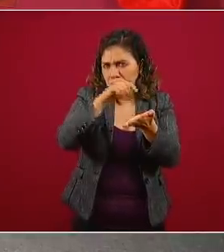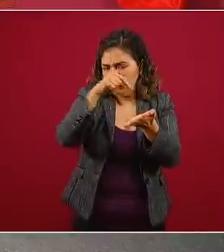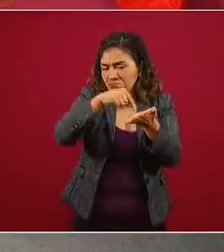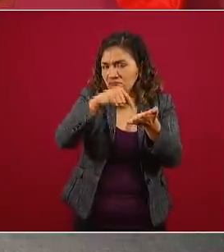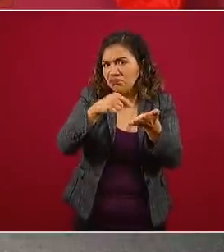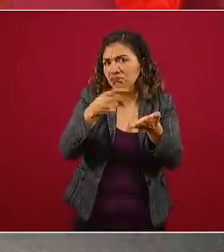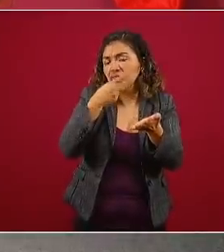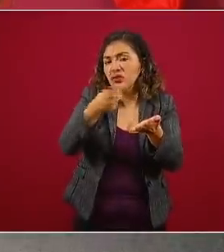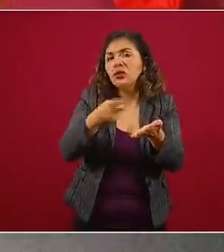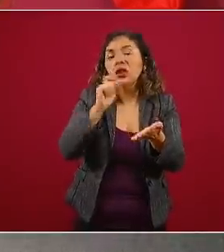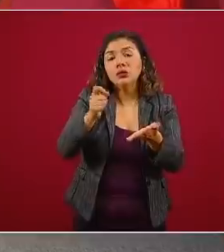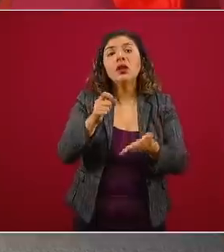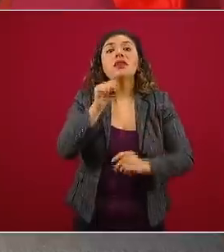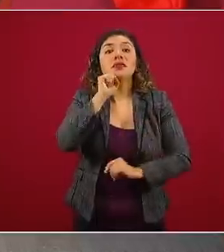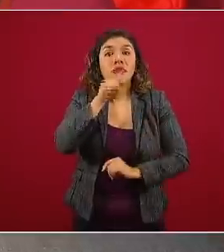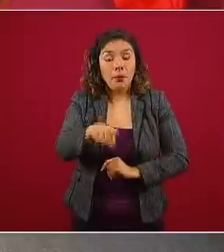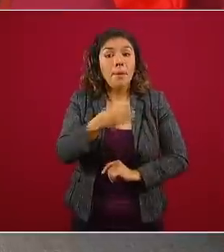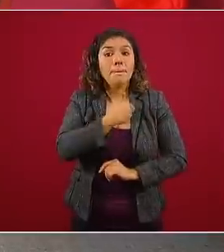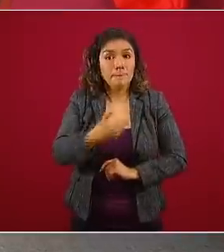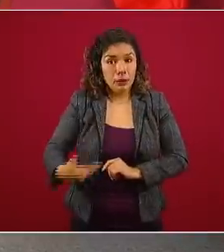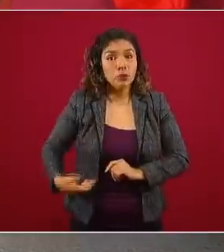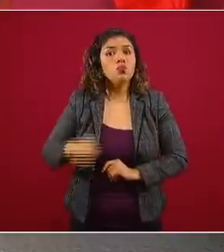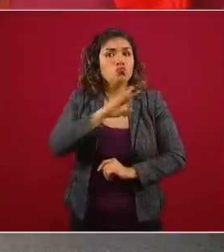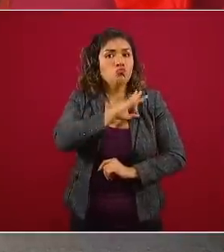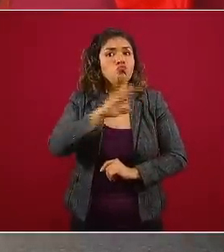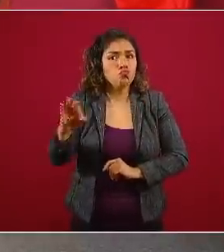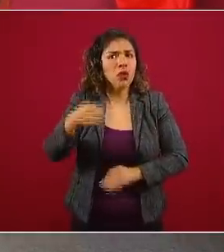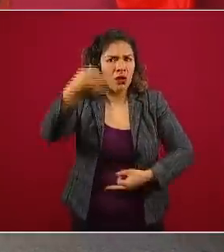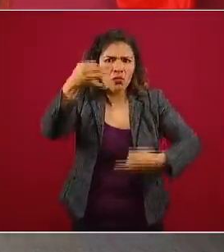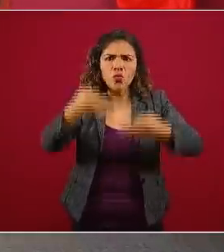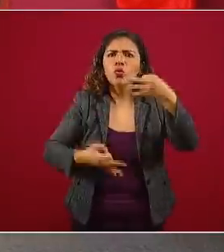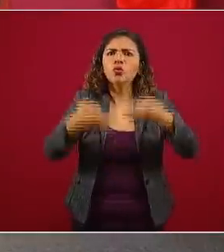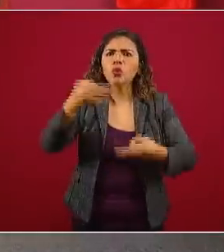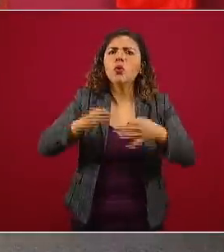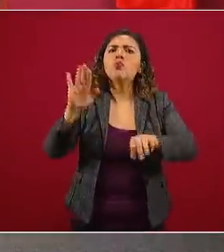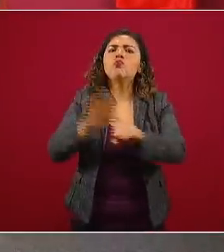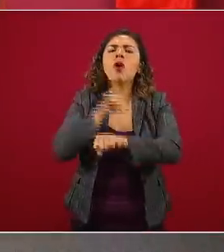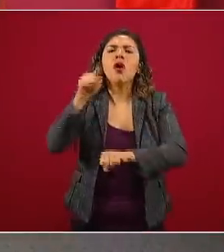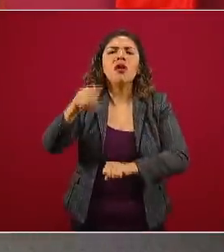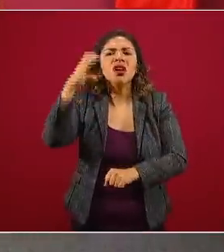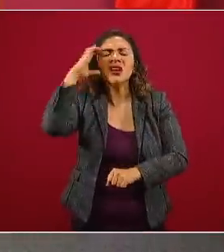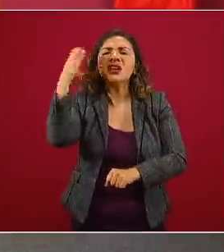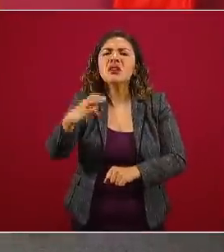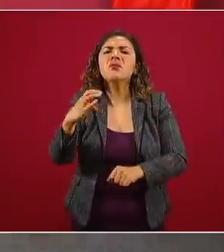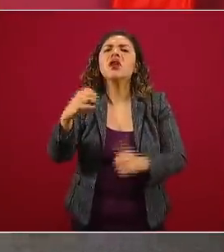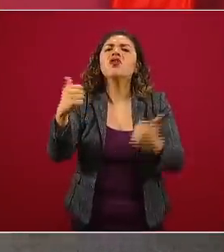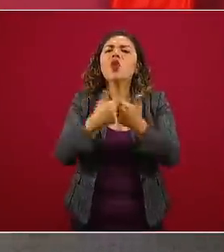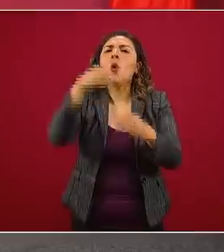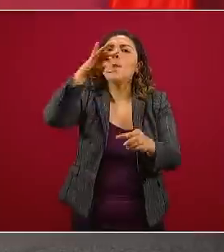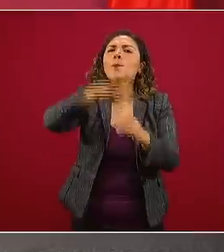de que también al presidente se le podía juzgar por delitos electorales